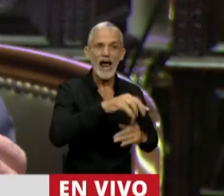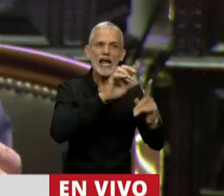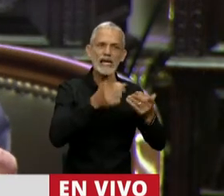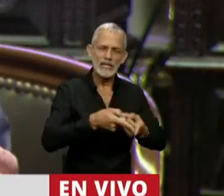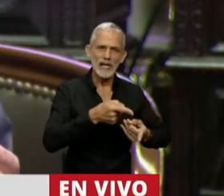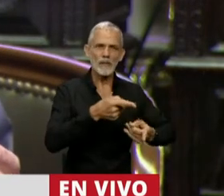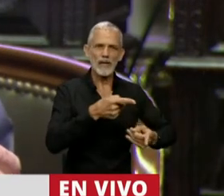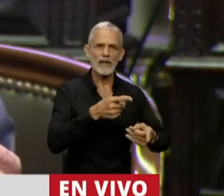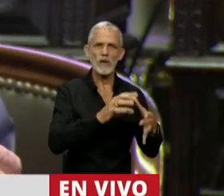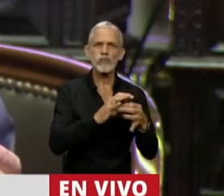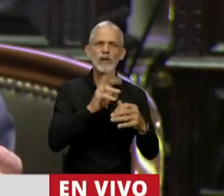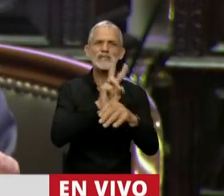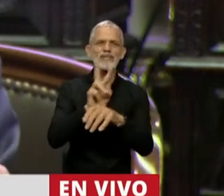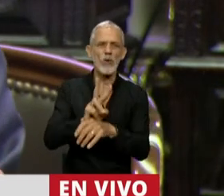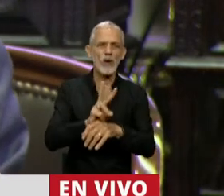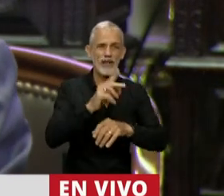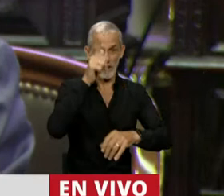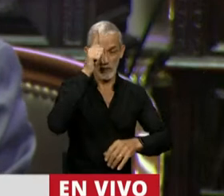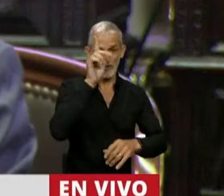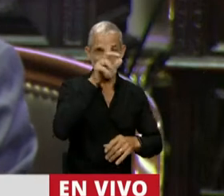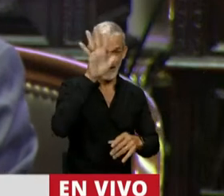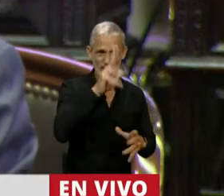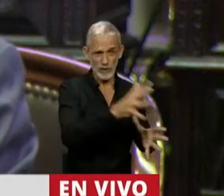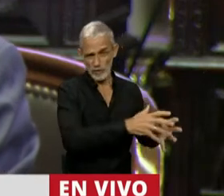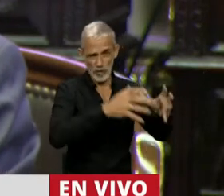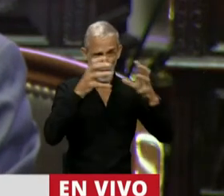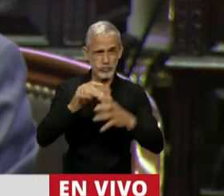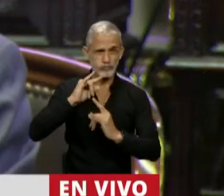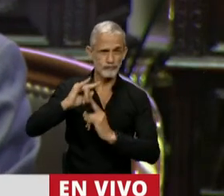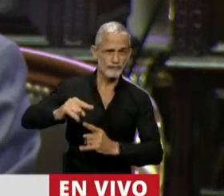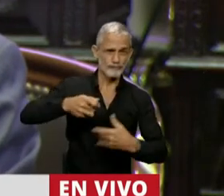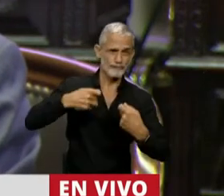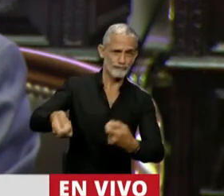función vinculada a la seguridad que la Policía Federal cumple.